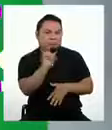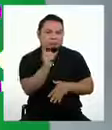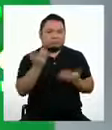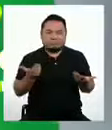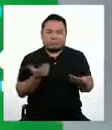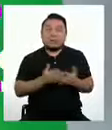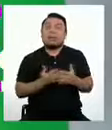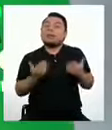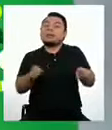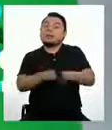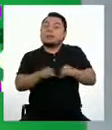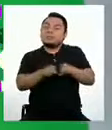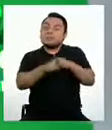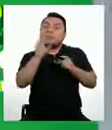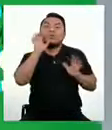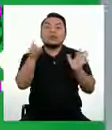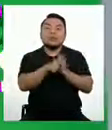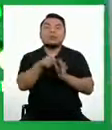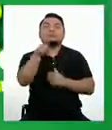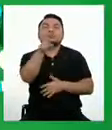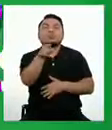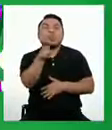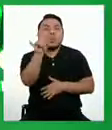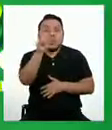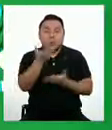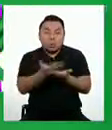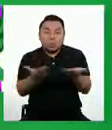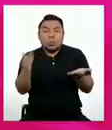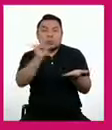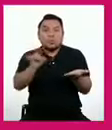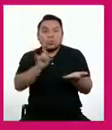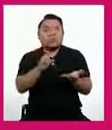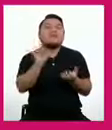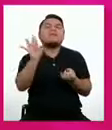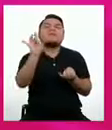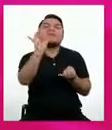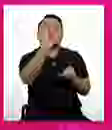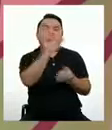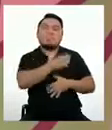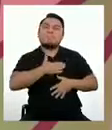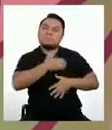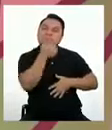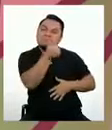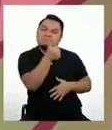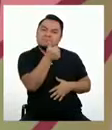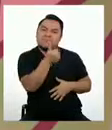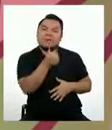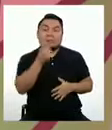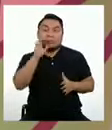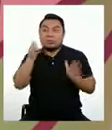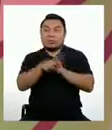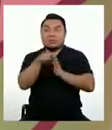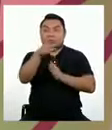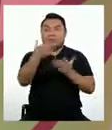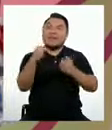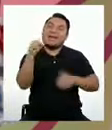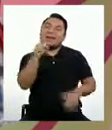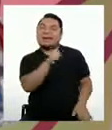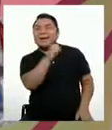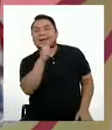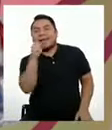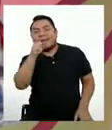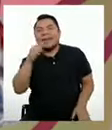las puras. Además, intentemos usar siempre productos ecoamigables. Si queremos seguir cantando bajo